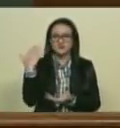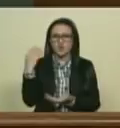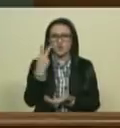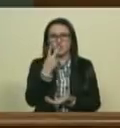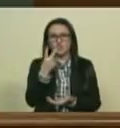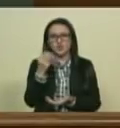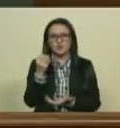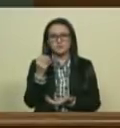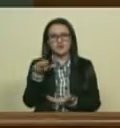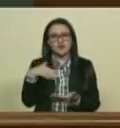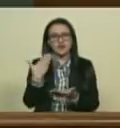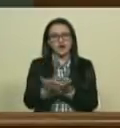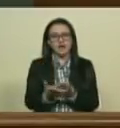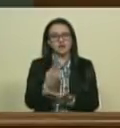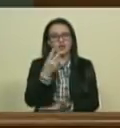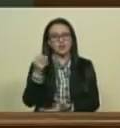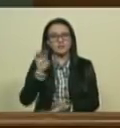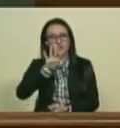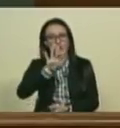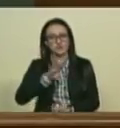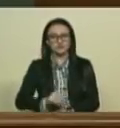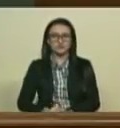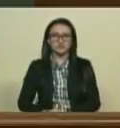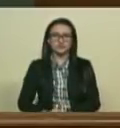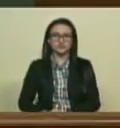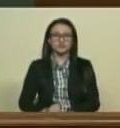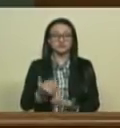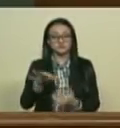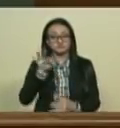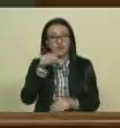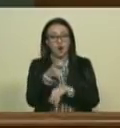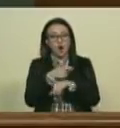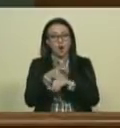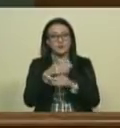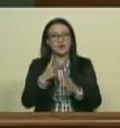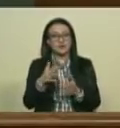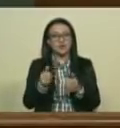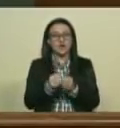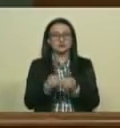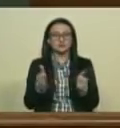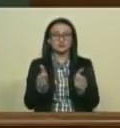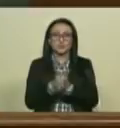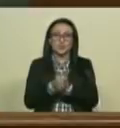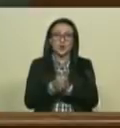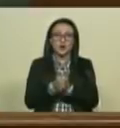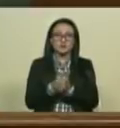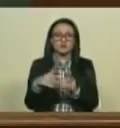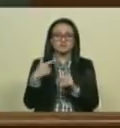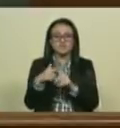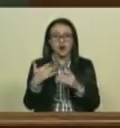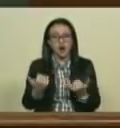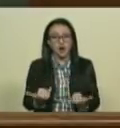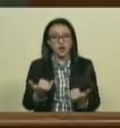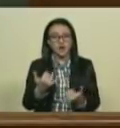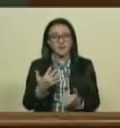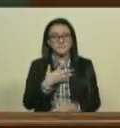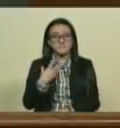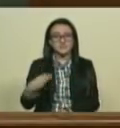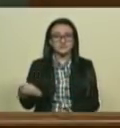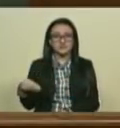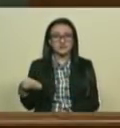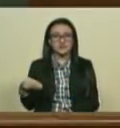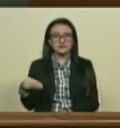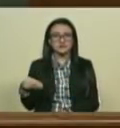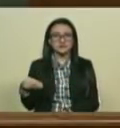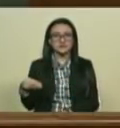2000 al 2004. Gobernador del Estado Anzoátegui. Presidente de la Comisión.